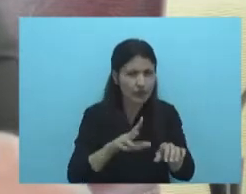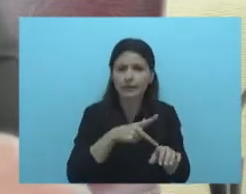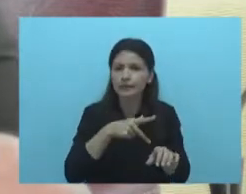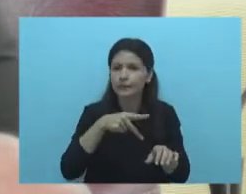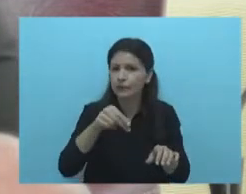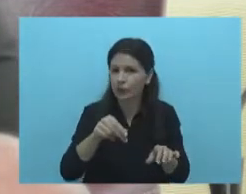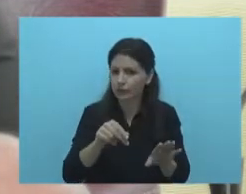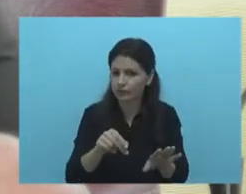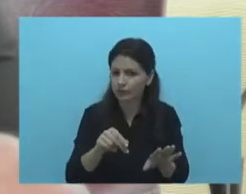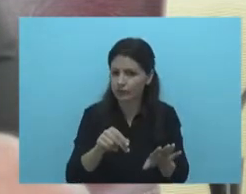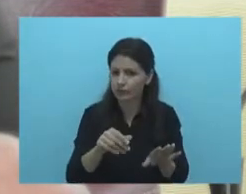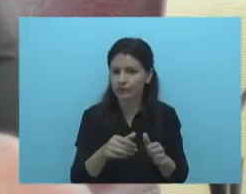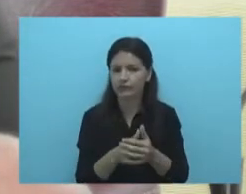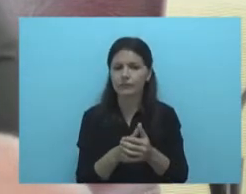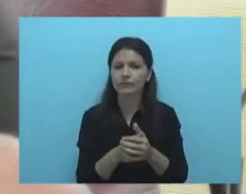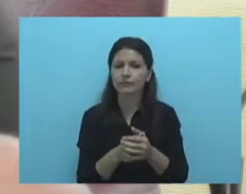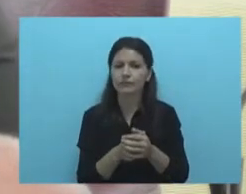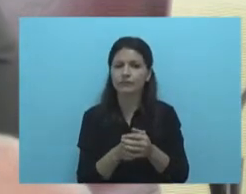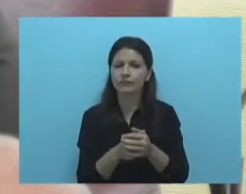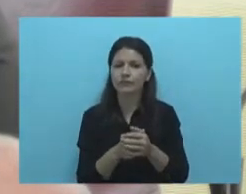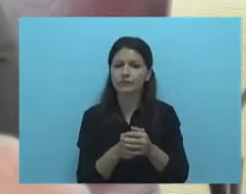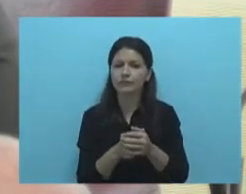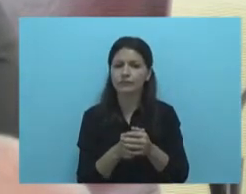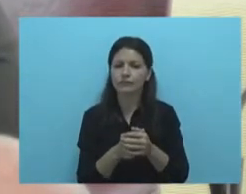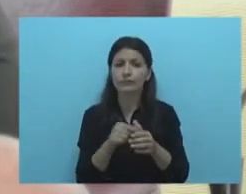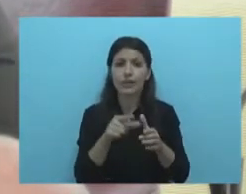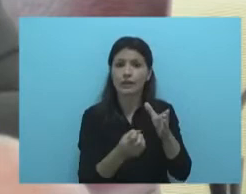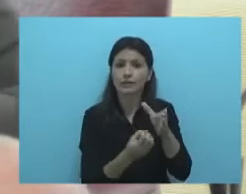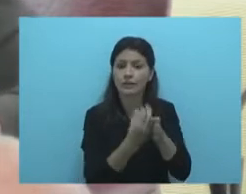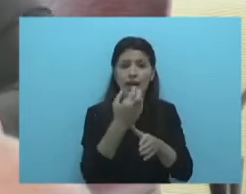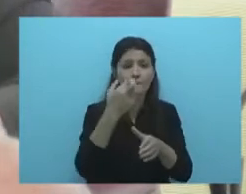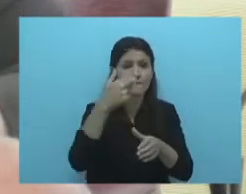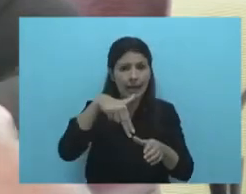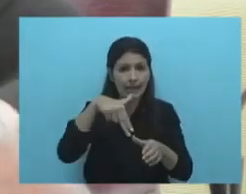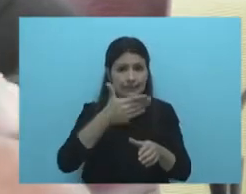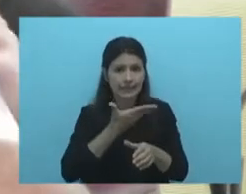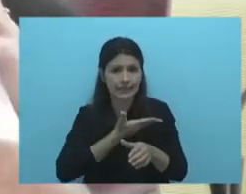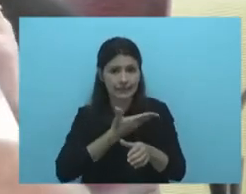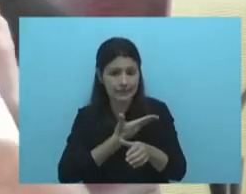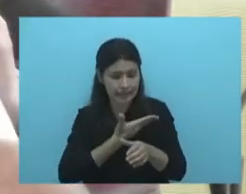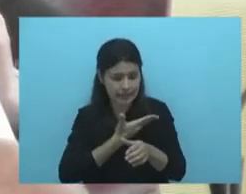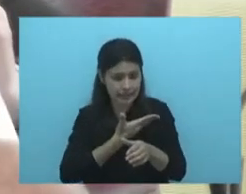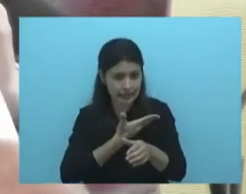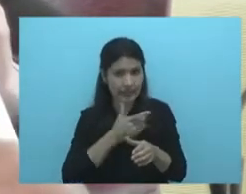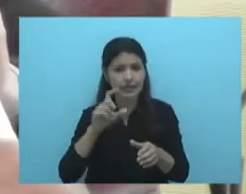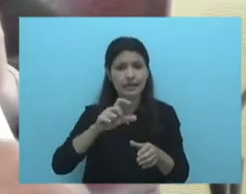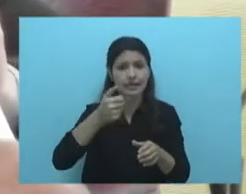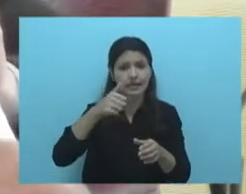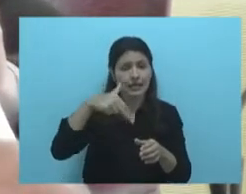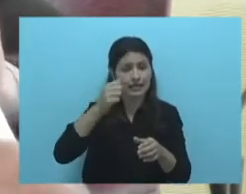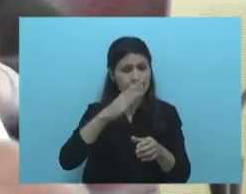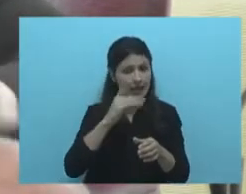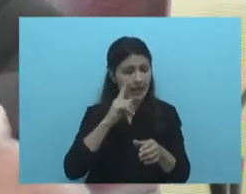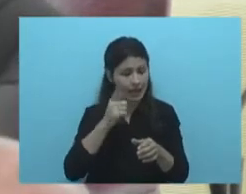que en la creación del programa santafesino de cannabis, que reitero, tenemos el Centro de